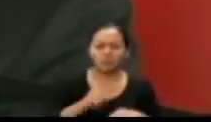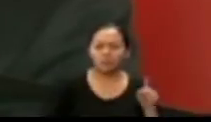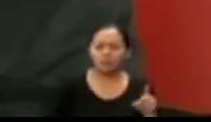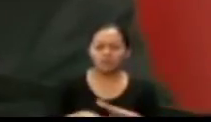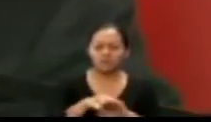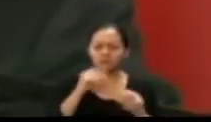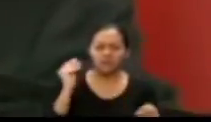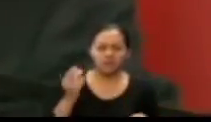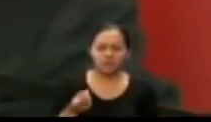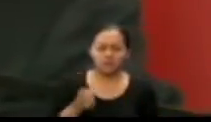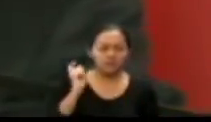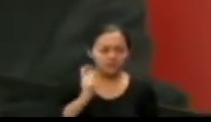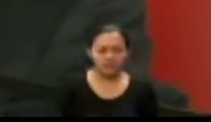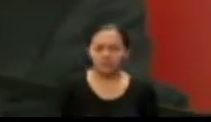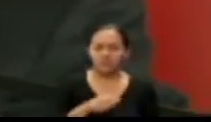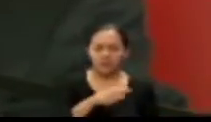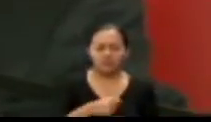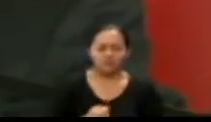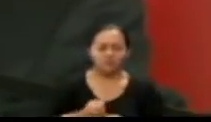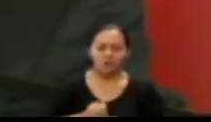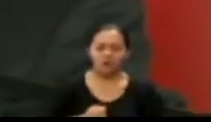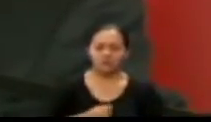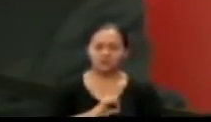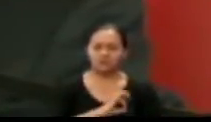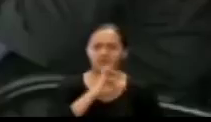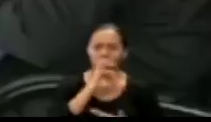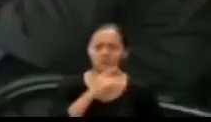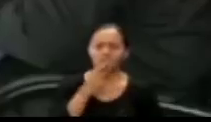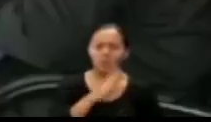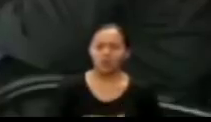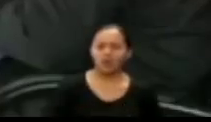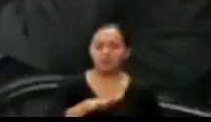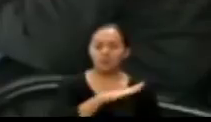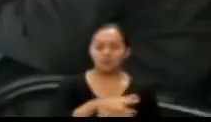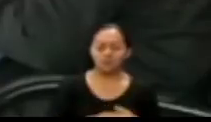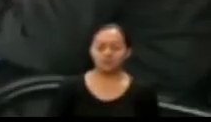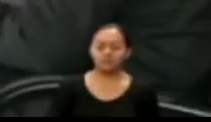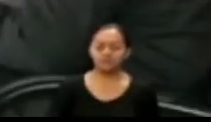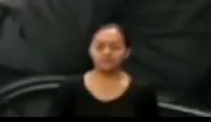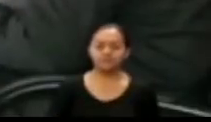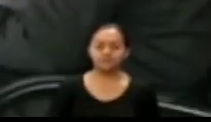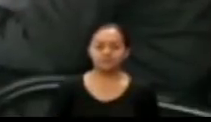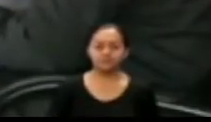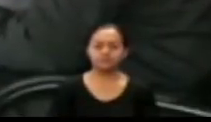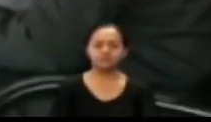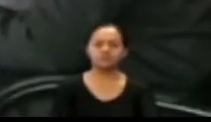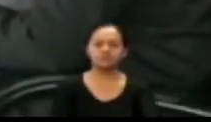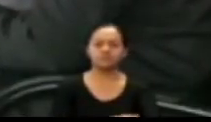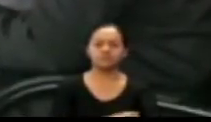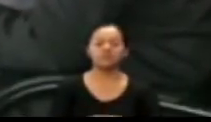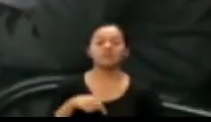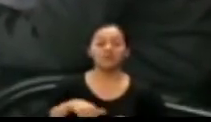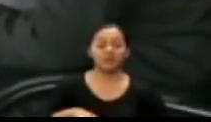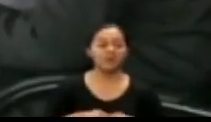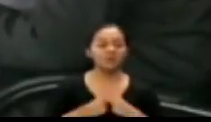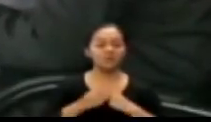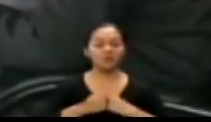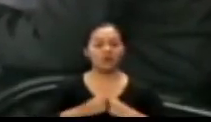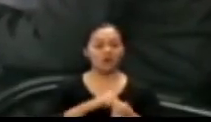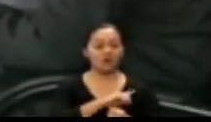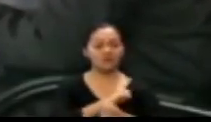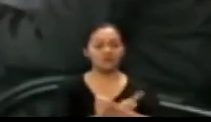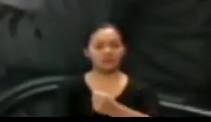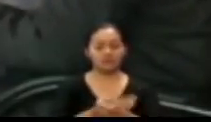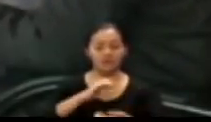haber salido, porque es el más fuerte representante de la voluntad popular. El fuerte del movimiento país, el fuerte del gobierno